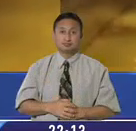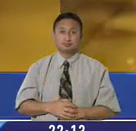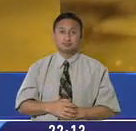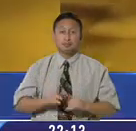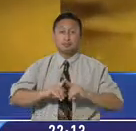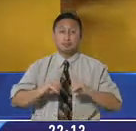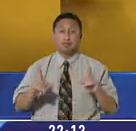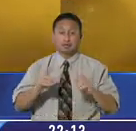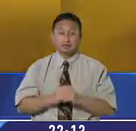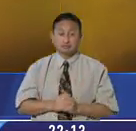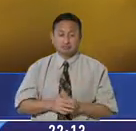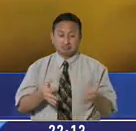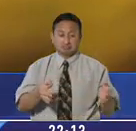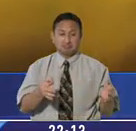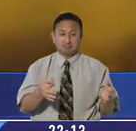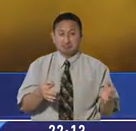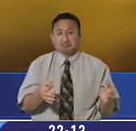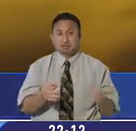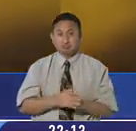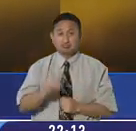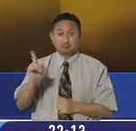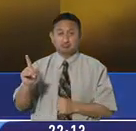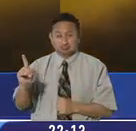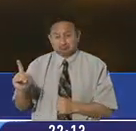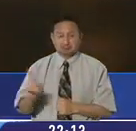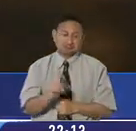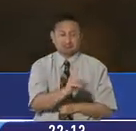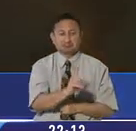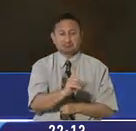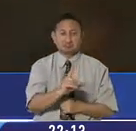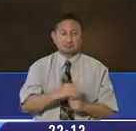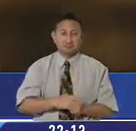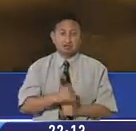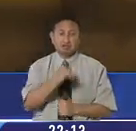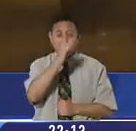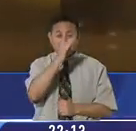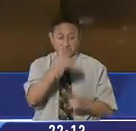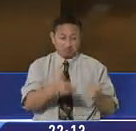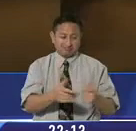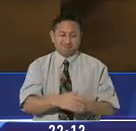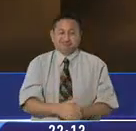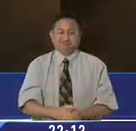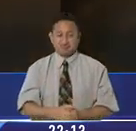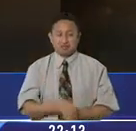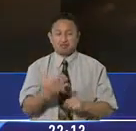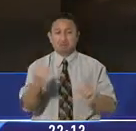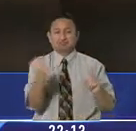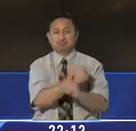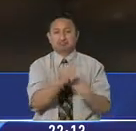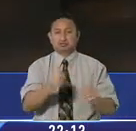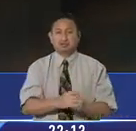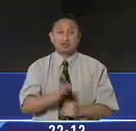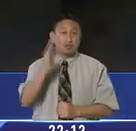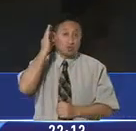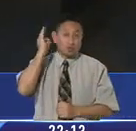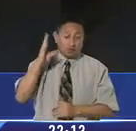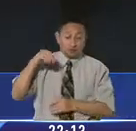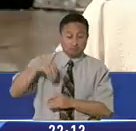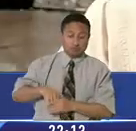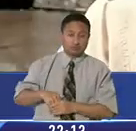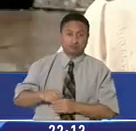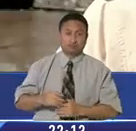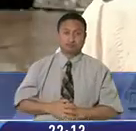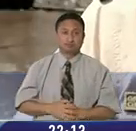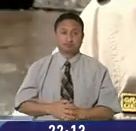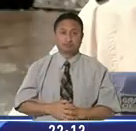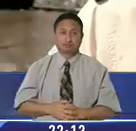el papel de nada le sirvió. El sospechoso se le acercó y se burló de la boleta que seguramente la mujer cargaba en su cartera. En